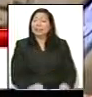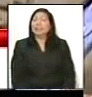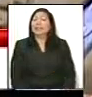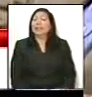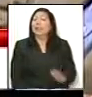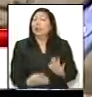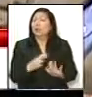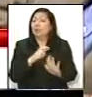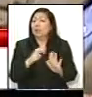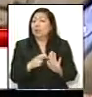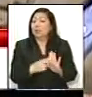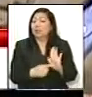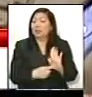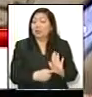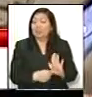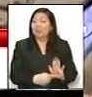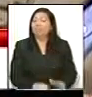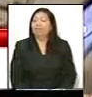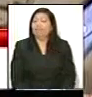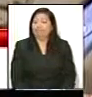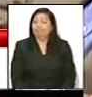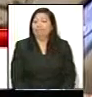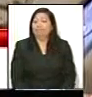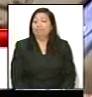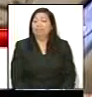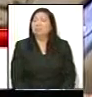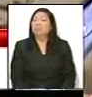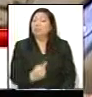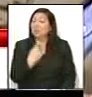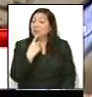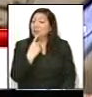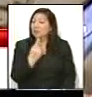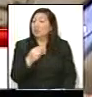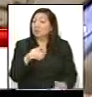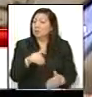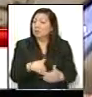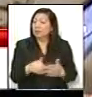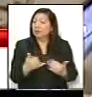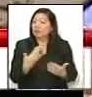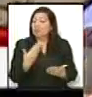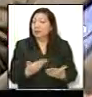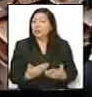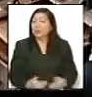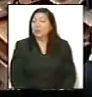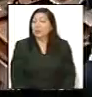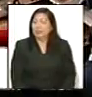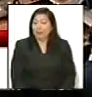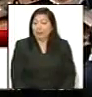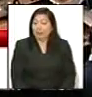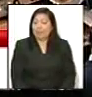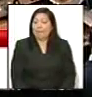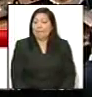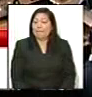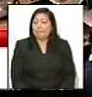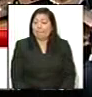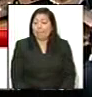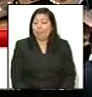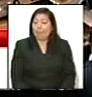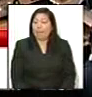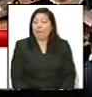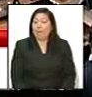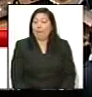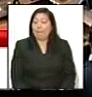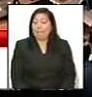14 proyectos de ley que ha presentado el Poder Ejecutivo. Los acometemos y se vota al respecto. Gracias. Gracias, congresista Mulder. Para...